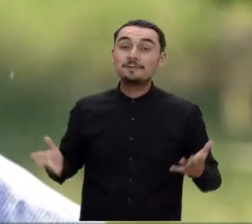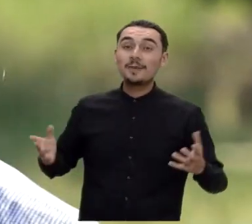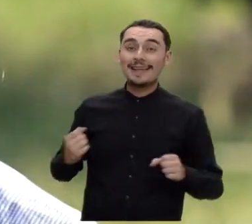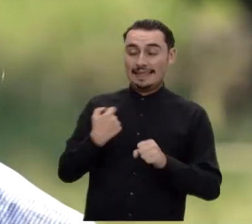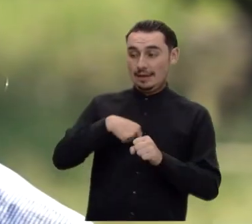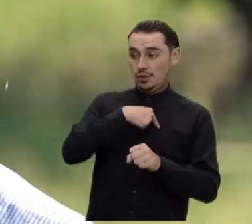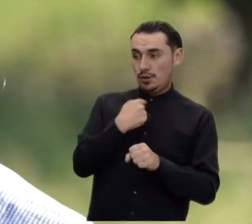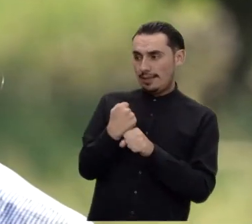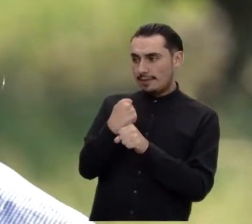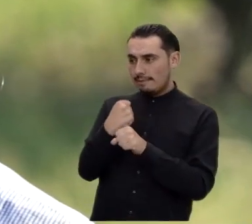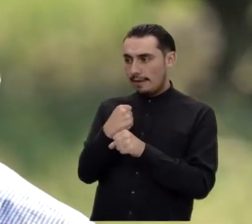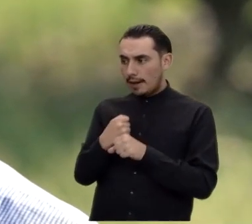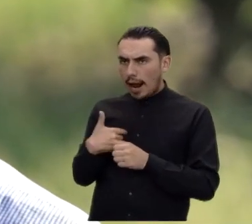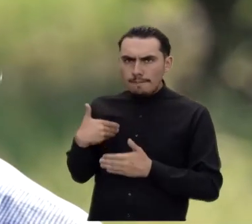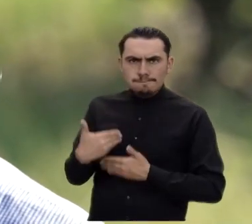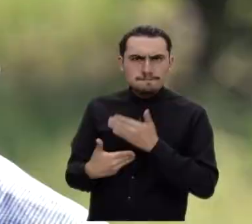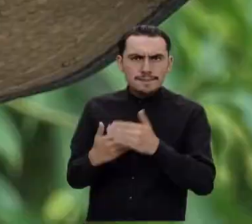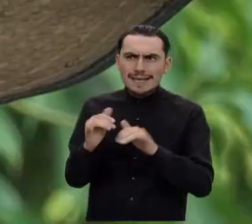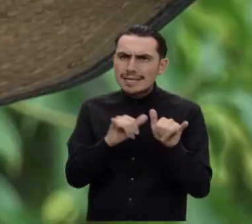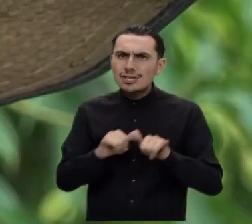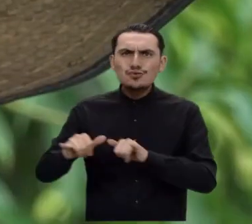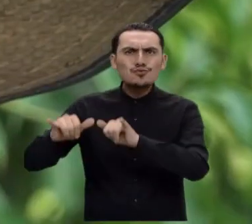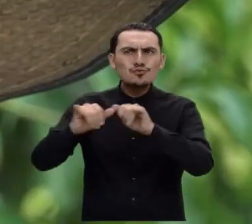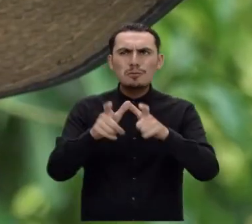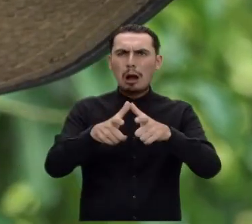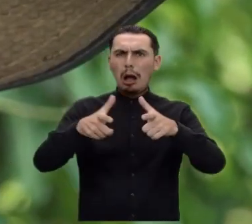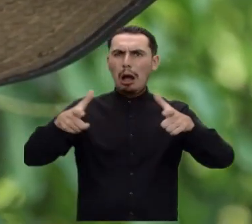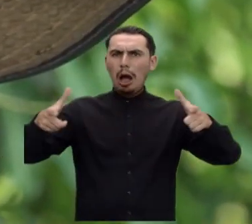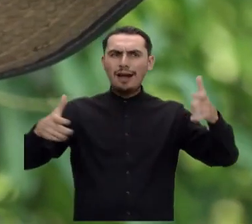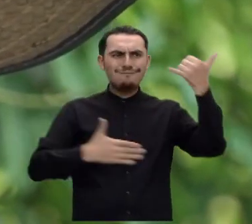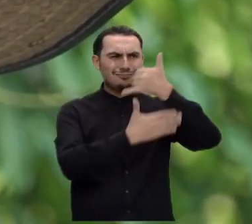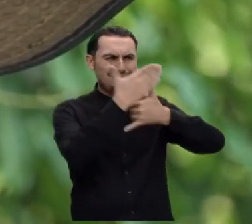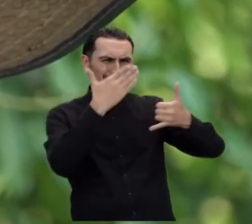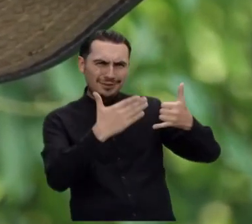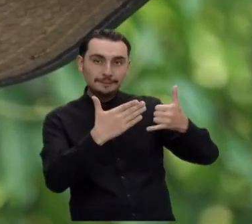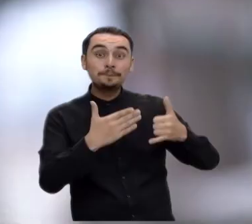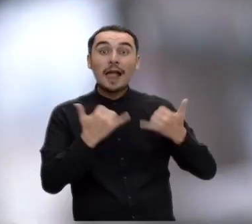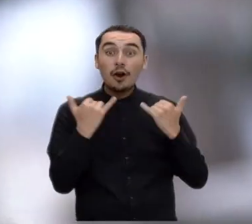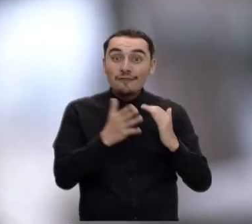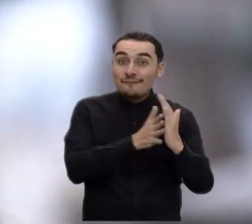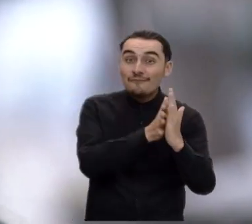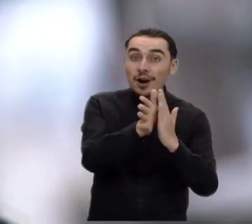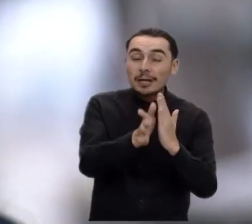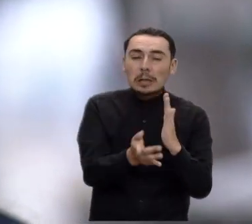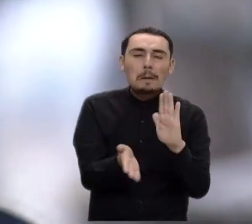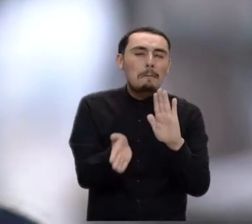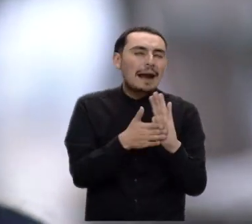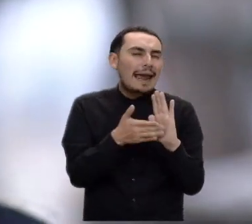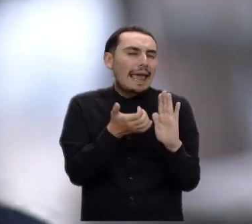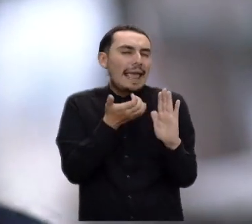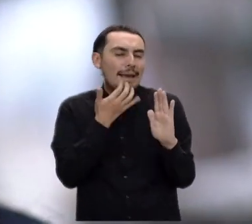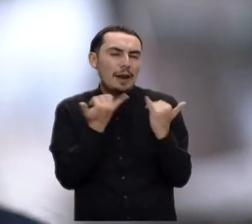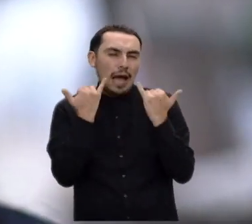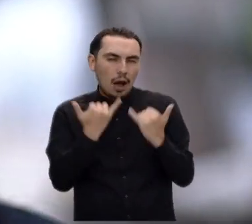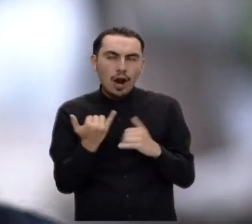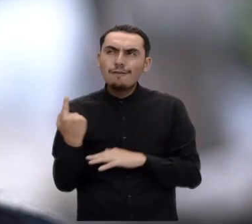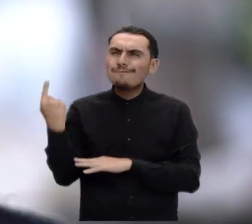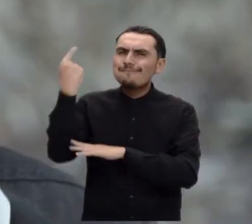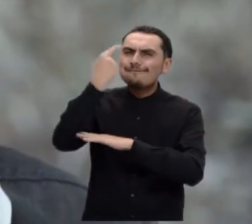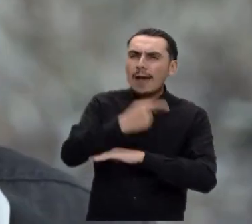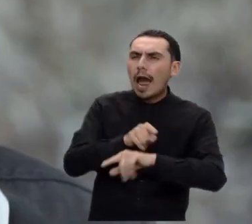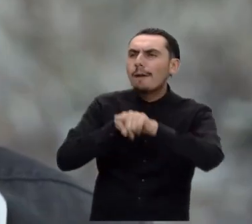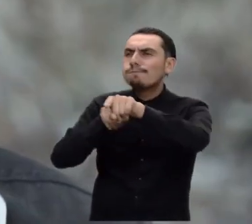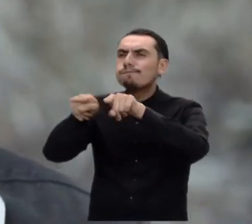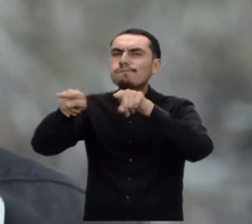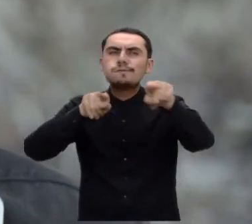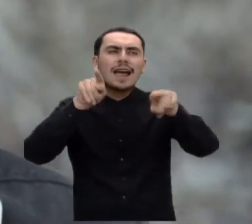Nuestro trabajo por el campo es tan amplio como nuestro territorio y lo que acabamos de compartir con ustedes es apenas una muestra de lo que sucede a diario